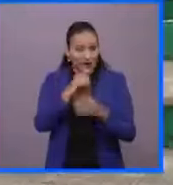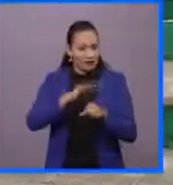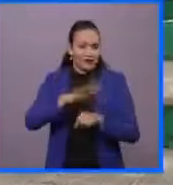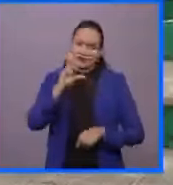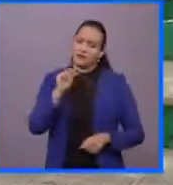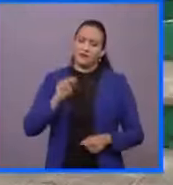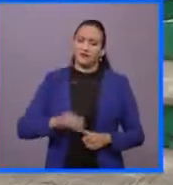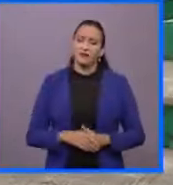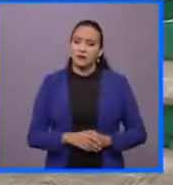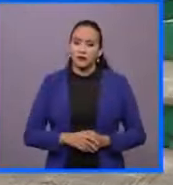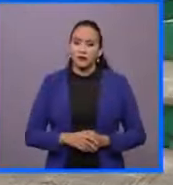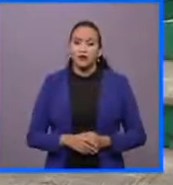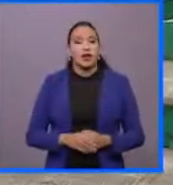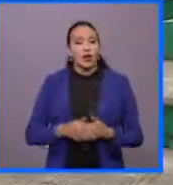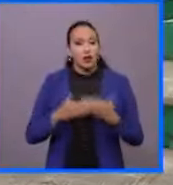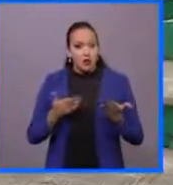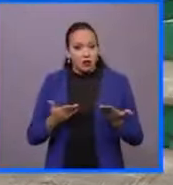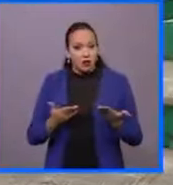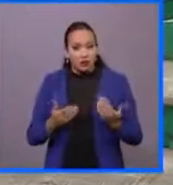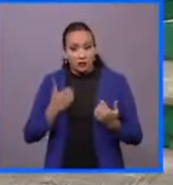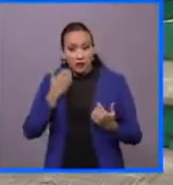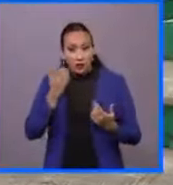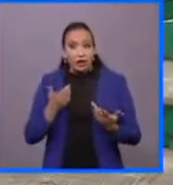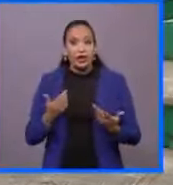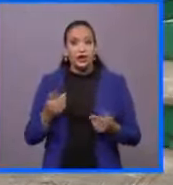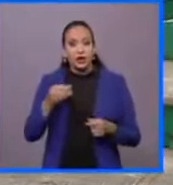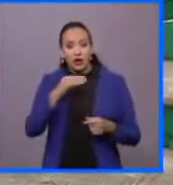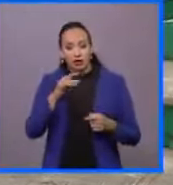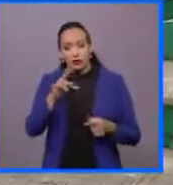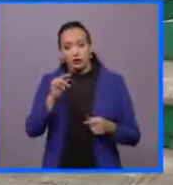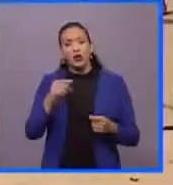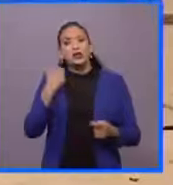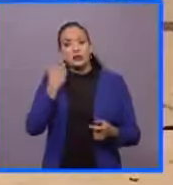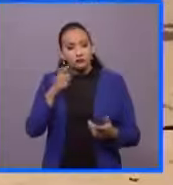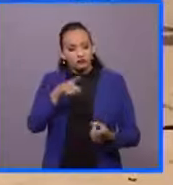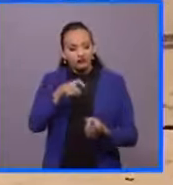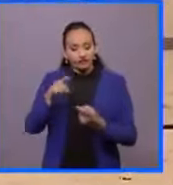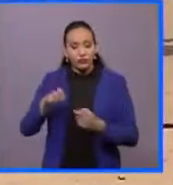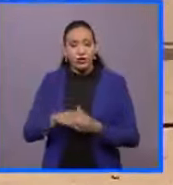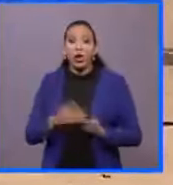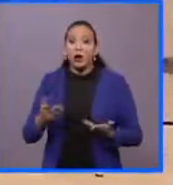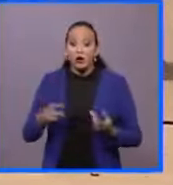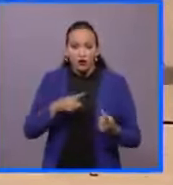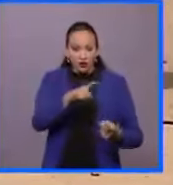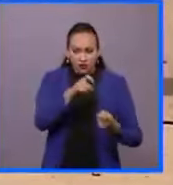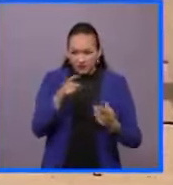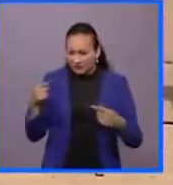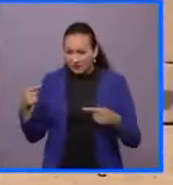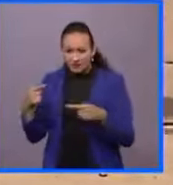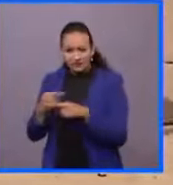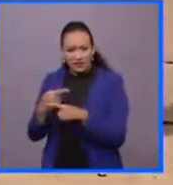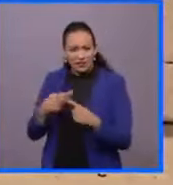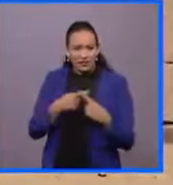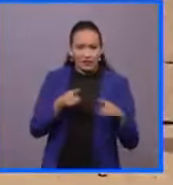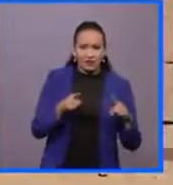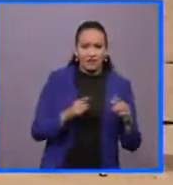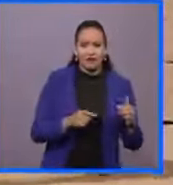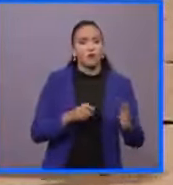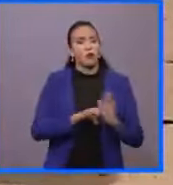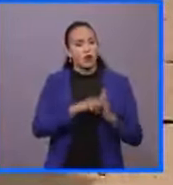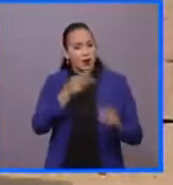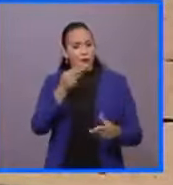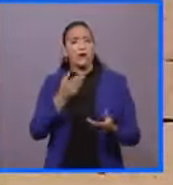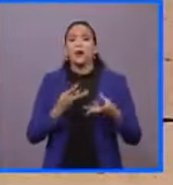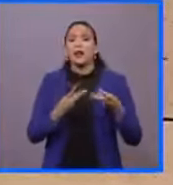adicionales, aunado a que no debe perseguir fines de lucro. Además, los cobros no tenían una relación razonable entre los costos de